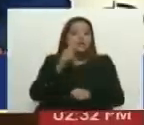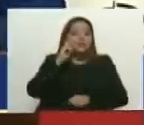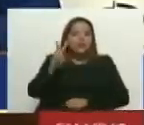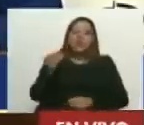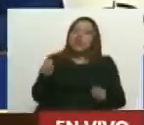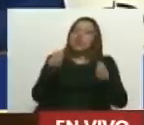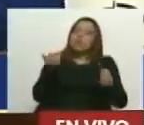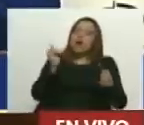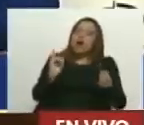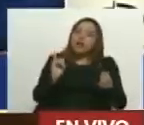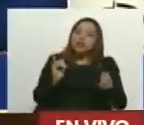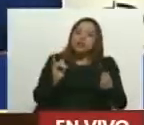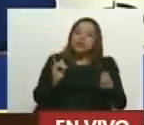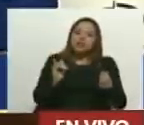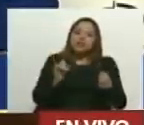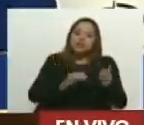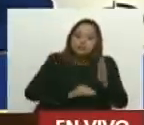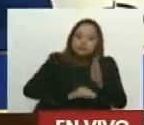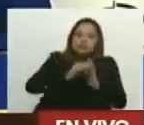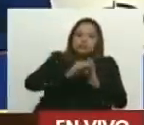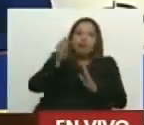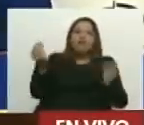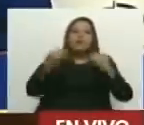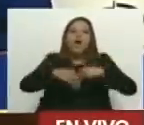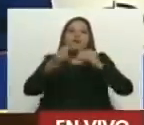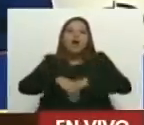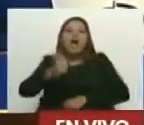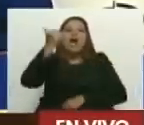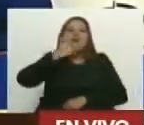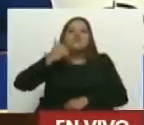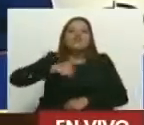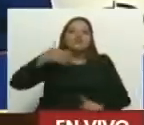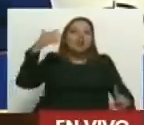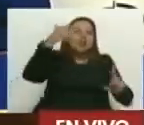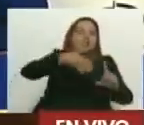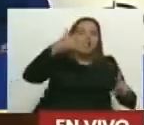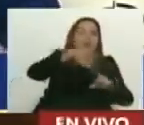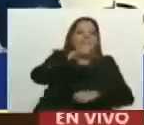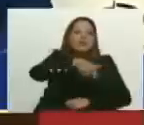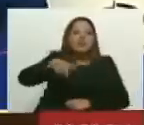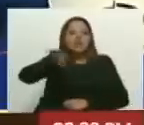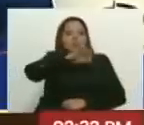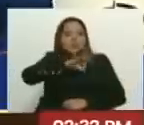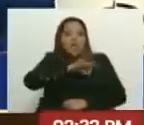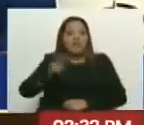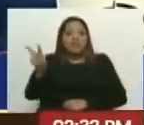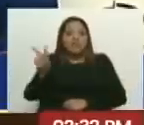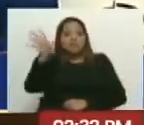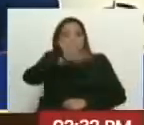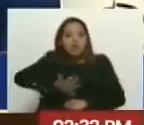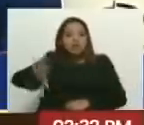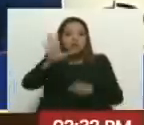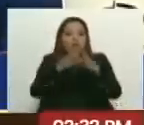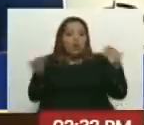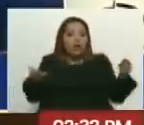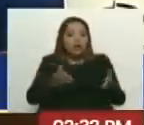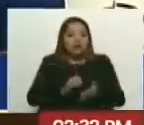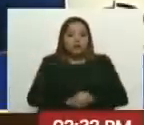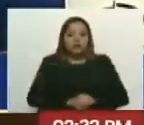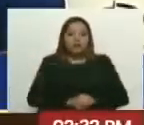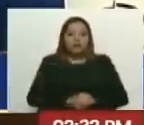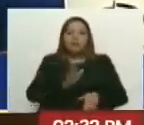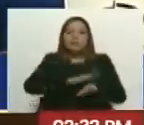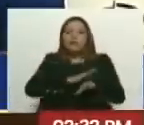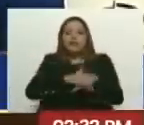fue increchendo, acelerando sus ofensas a la sociedad venezolana toda. Esto no